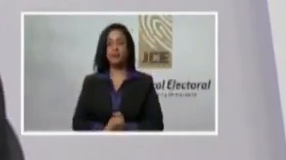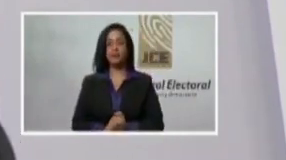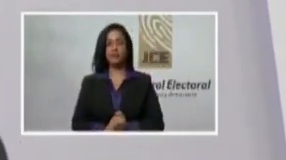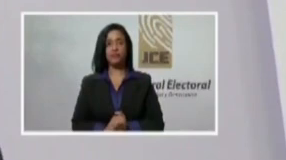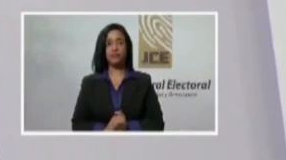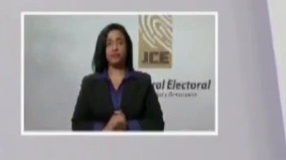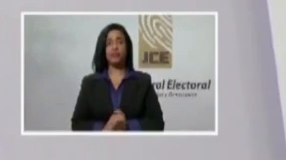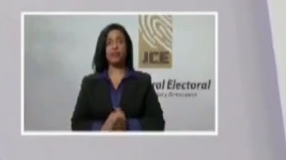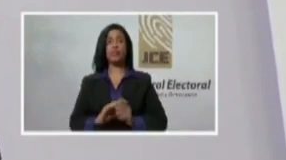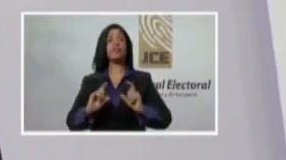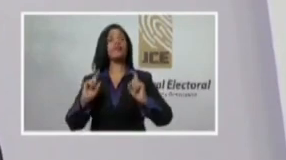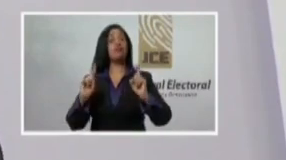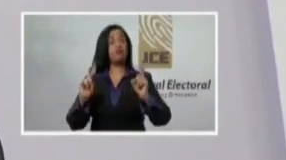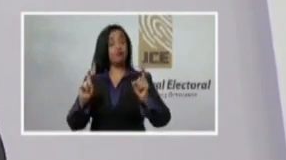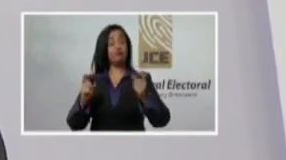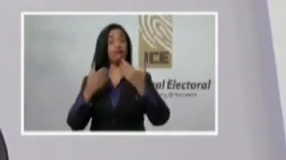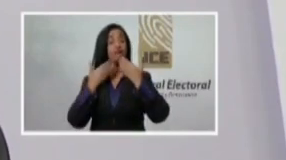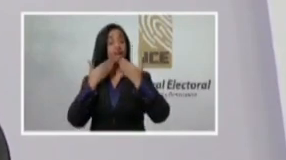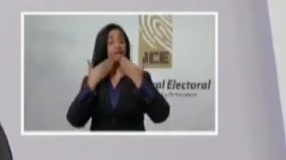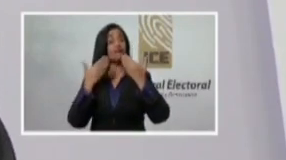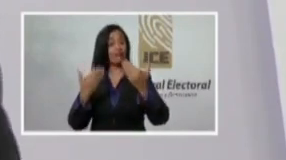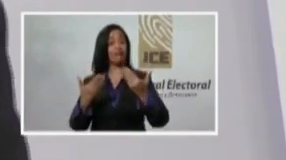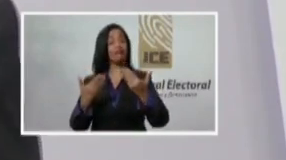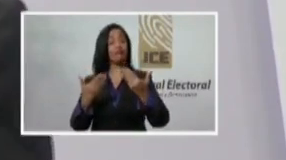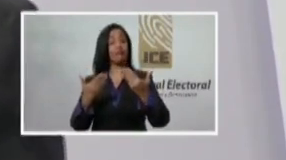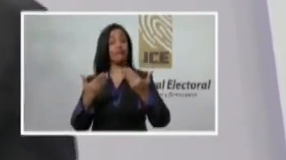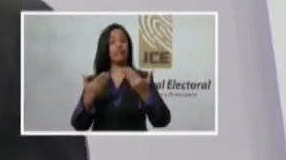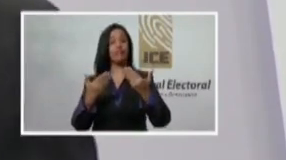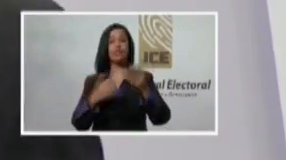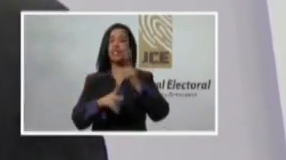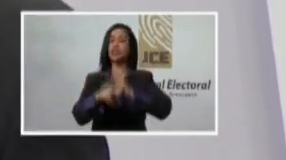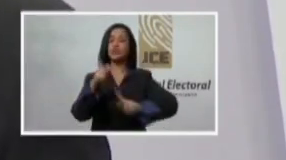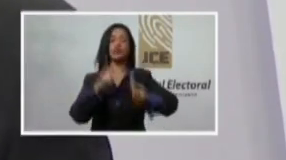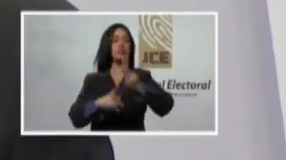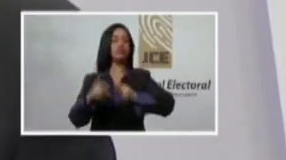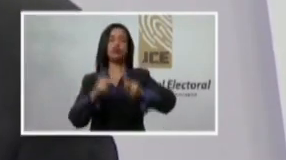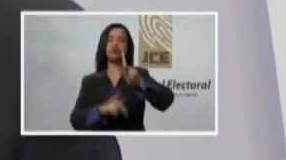Dale las gracias al pueblo dominicano.